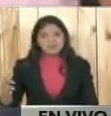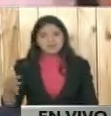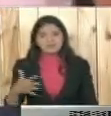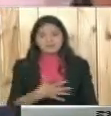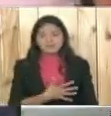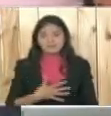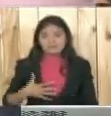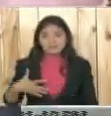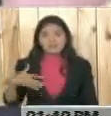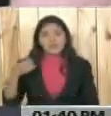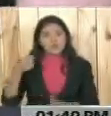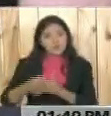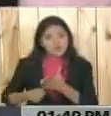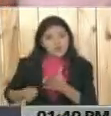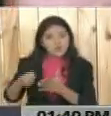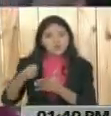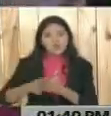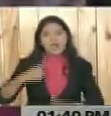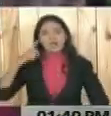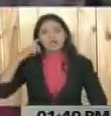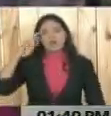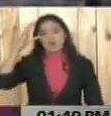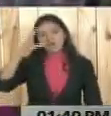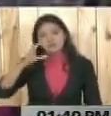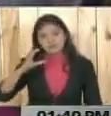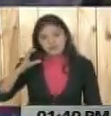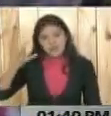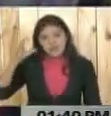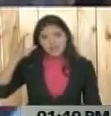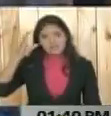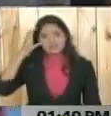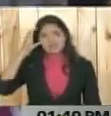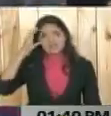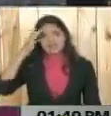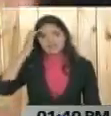vino forjando un consenso. Esa palabra,